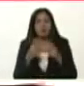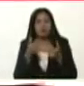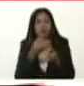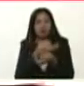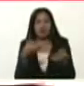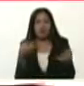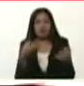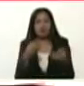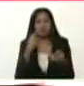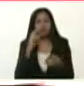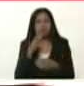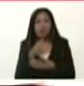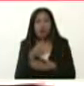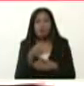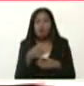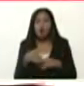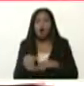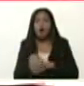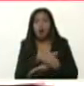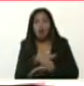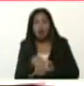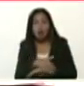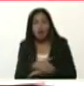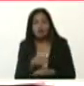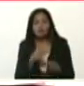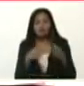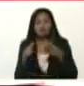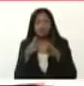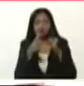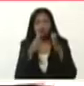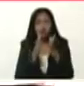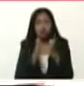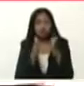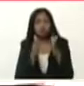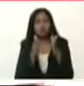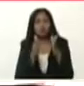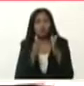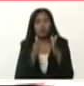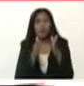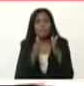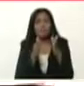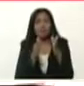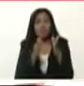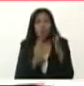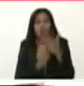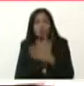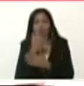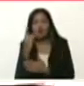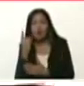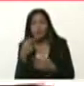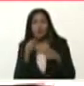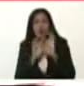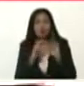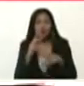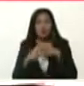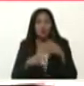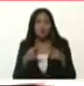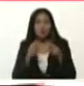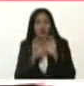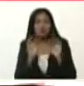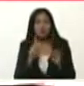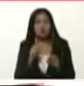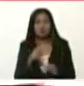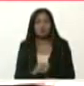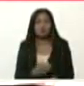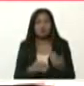bien. Vamos a faltar a mejorar las vías de acceso rurales de nuestros campesinos, nuestros productores,